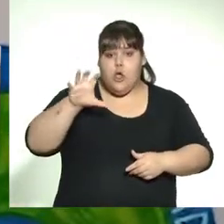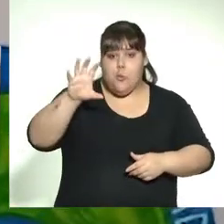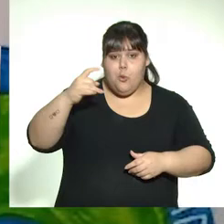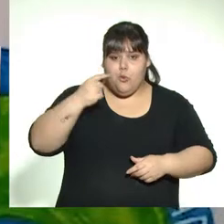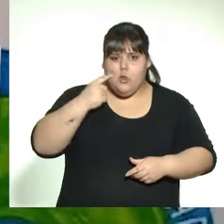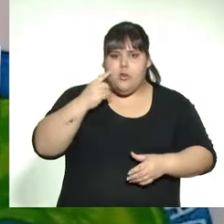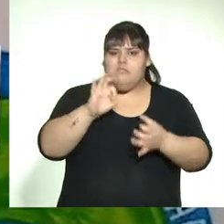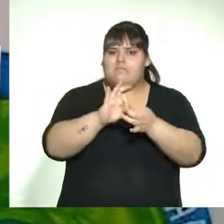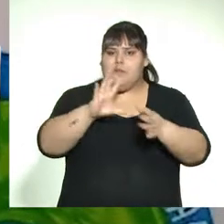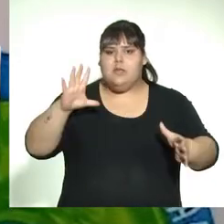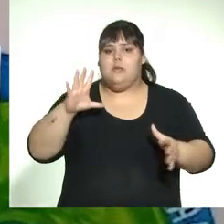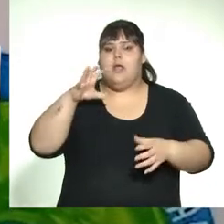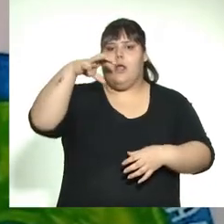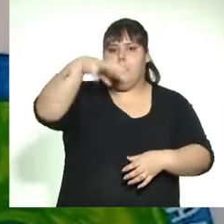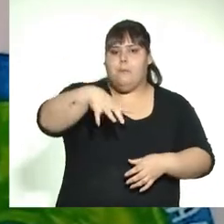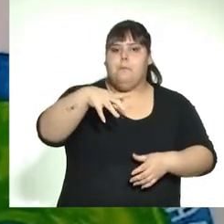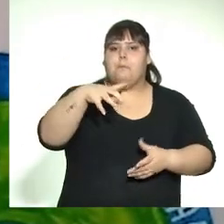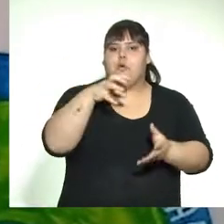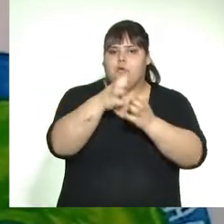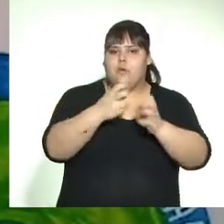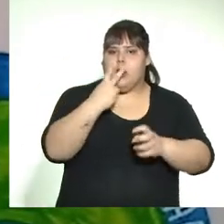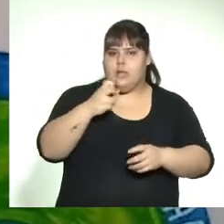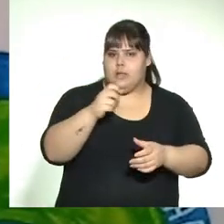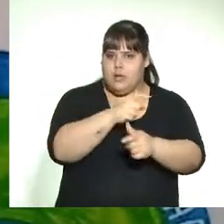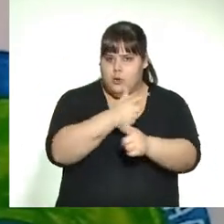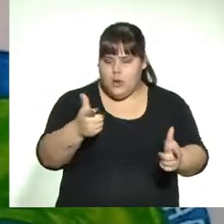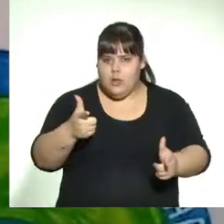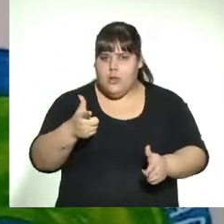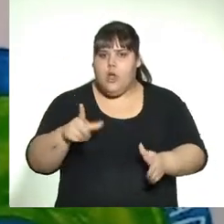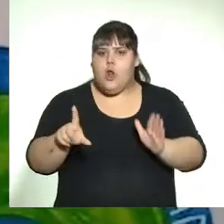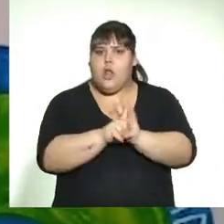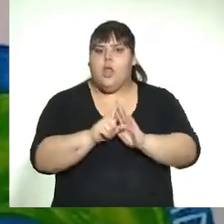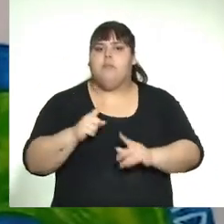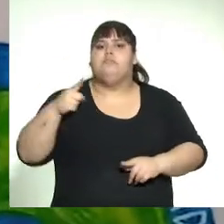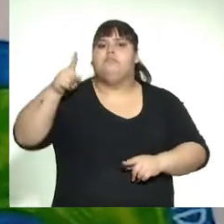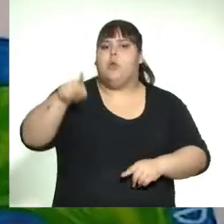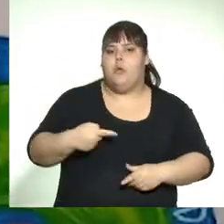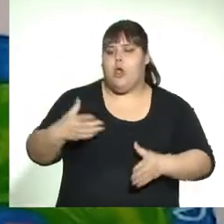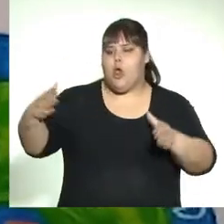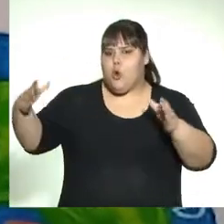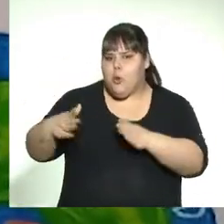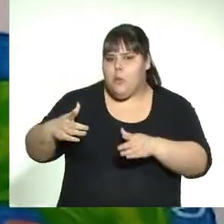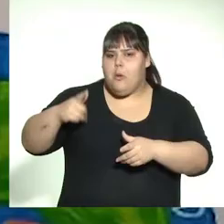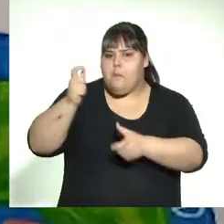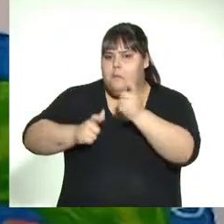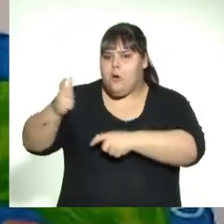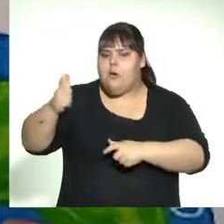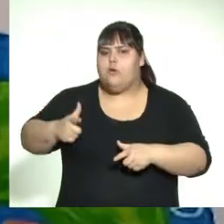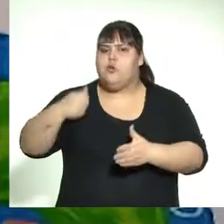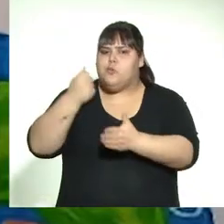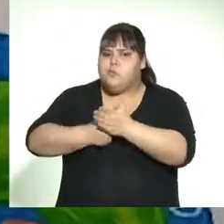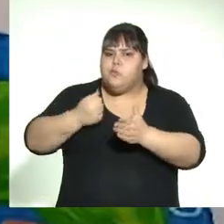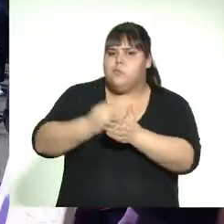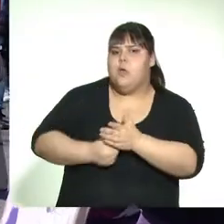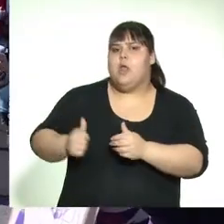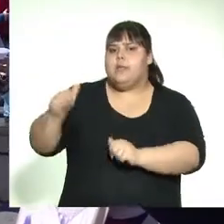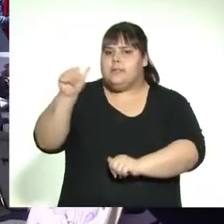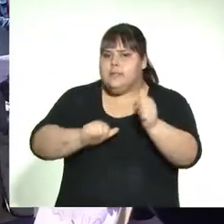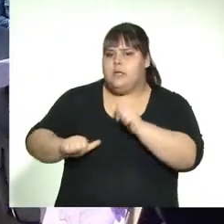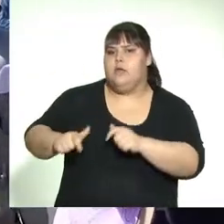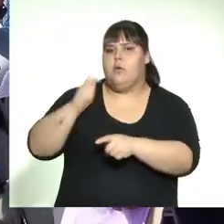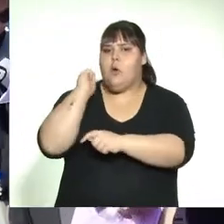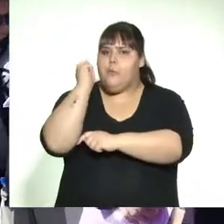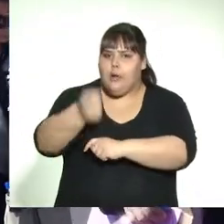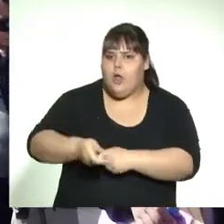nuestra provincia libres de nuevas represas. Es una ley única en el país, fruto de la lucha de una gran cantidad de gente,